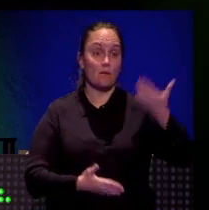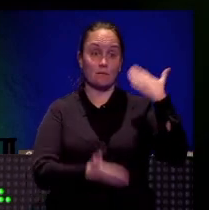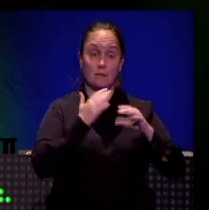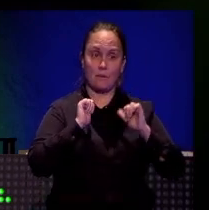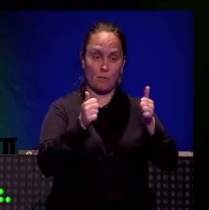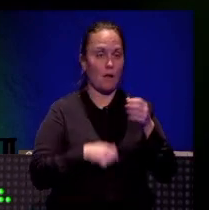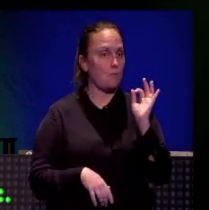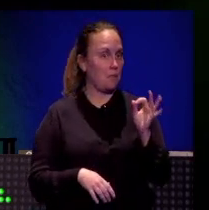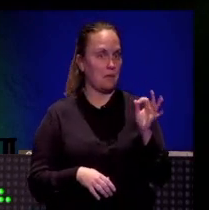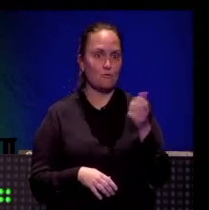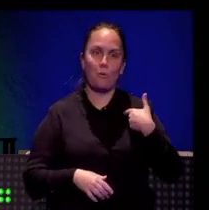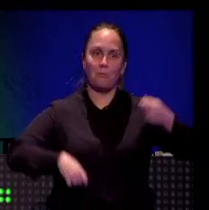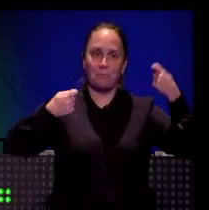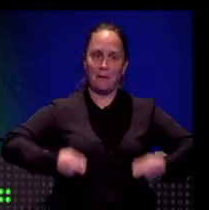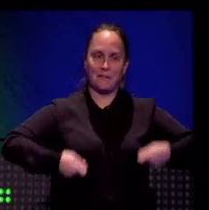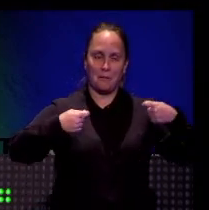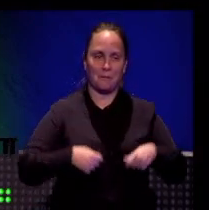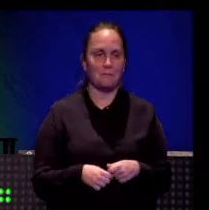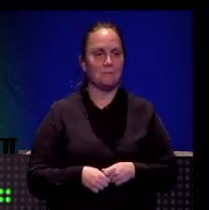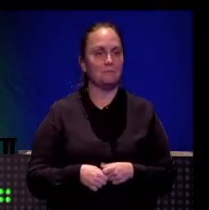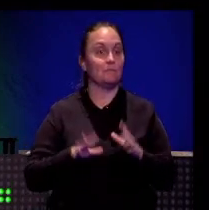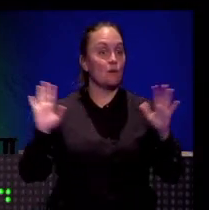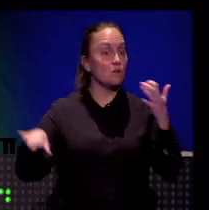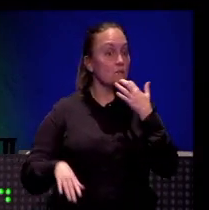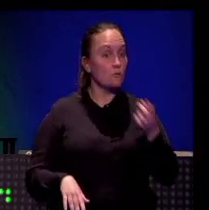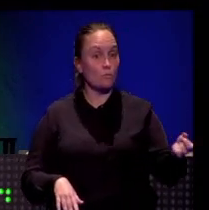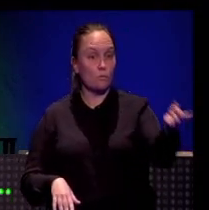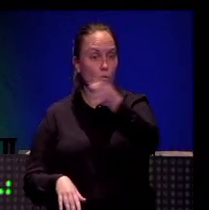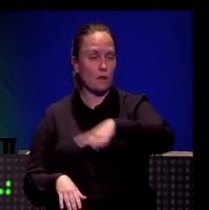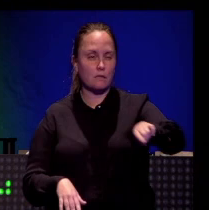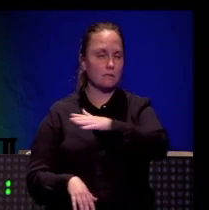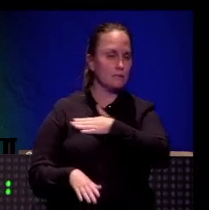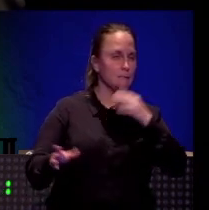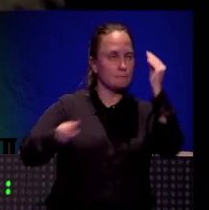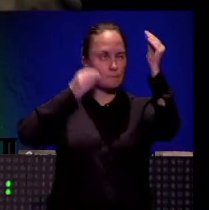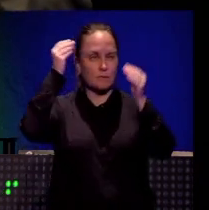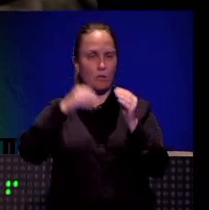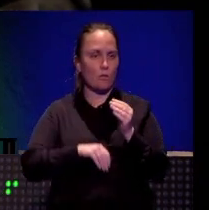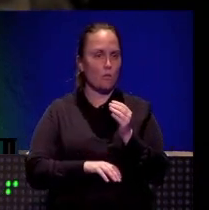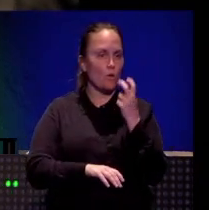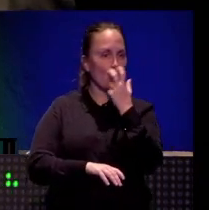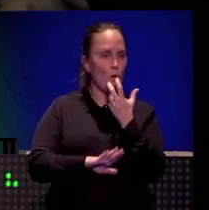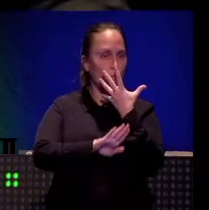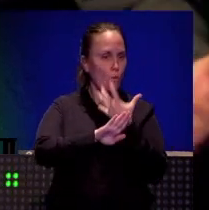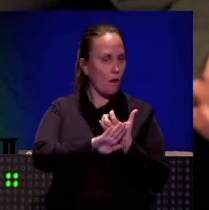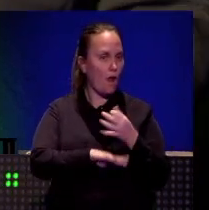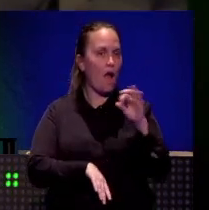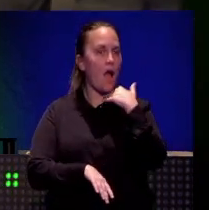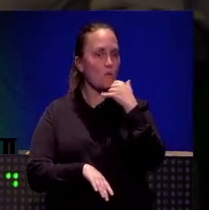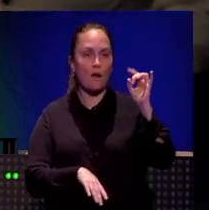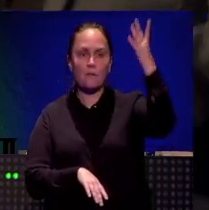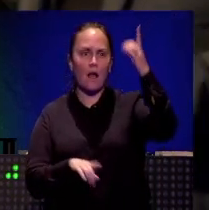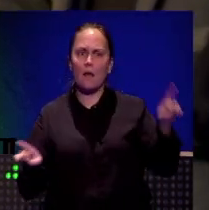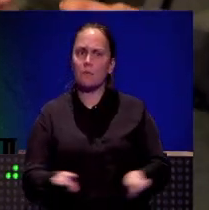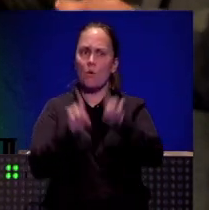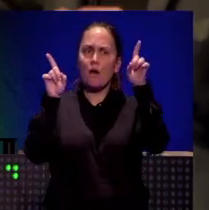de verdad que son muy muy pesados pero si tenéis idea de comenzar con un podcast tenéis una idea da igual